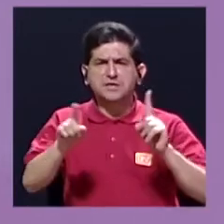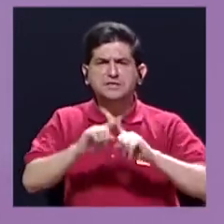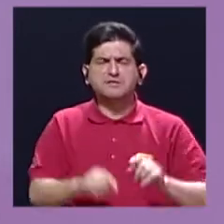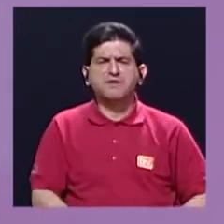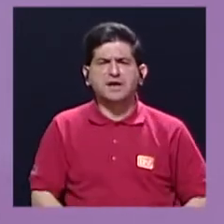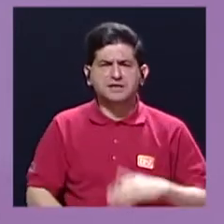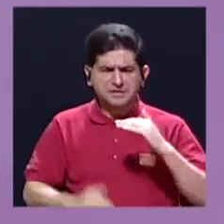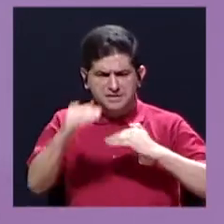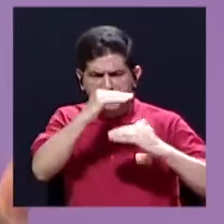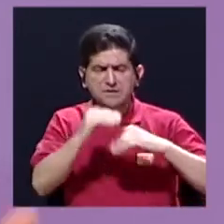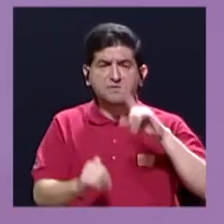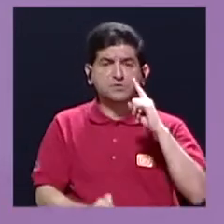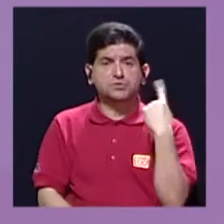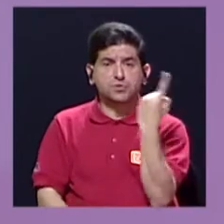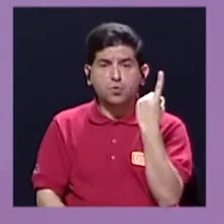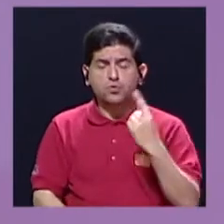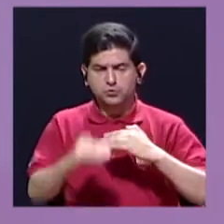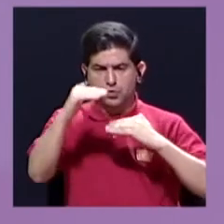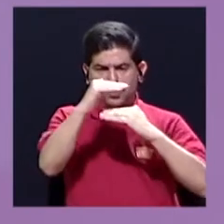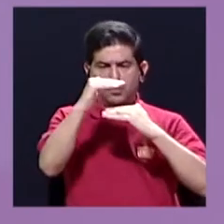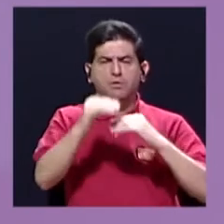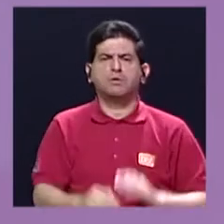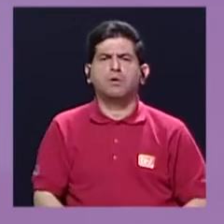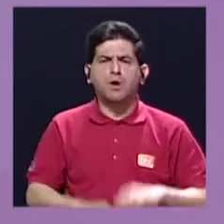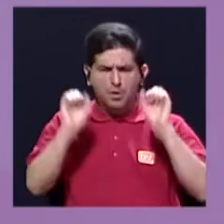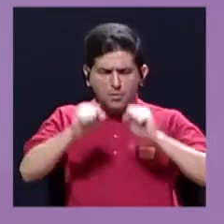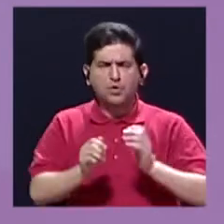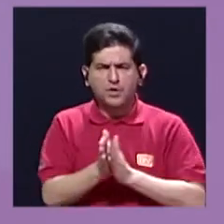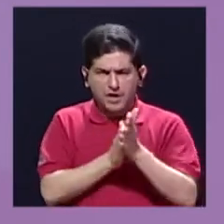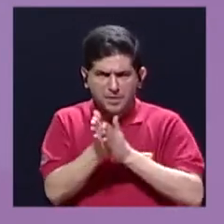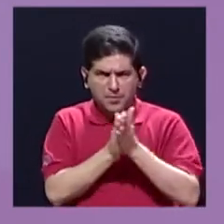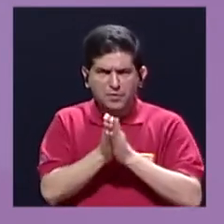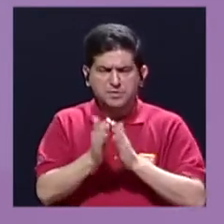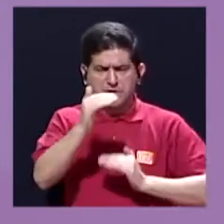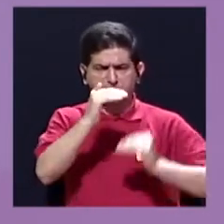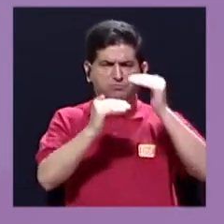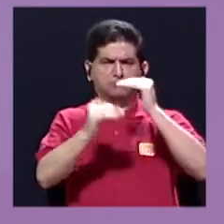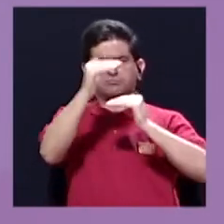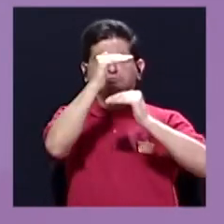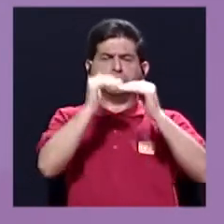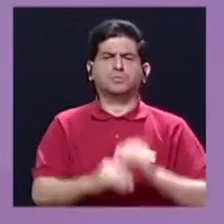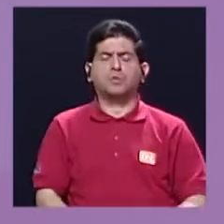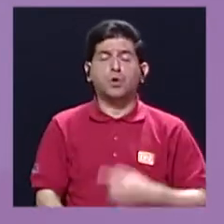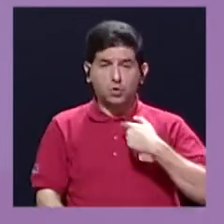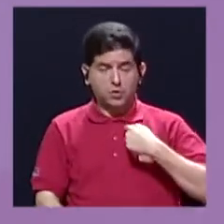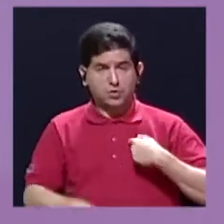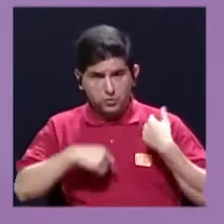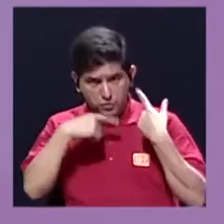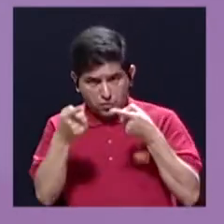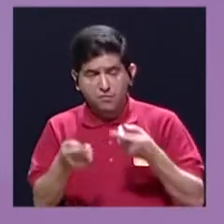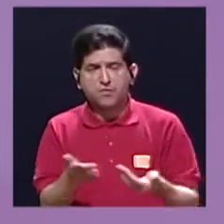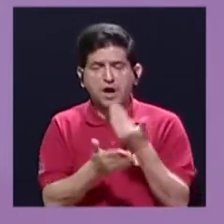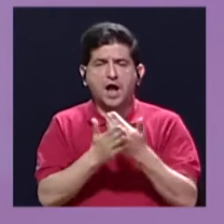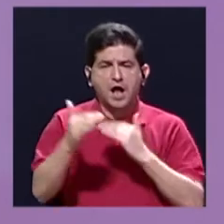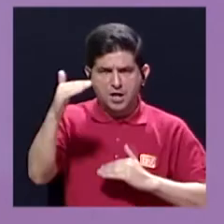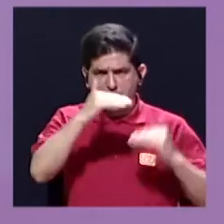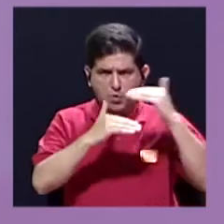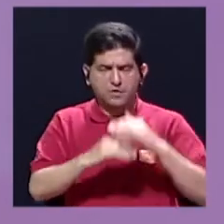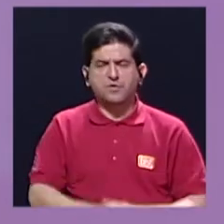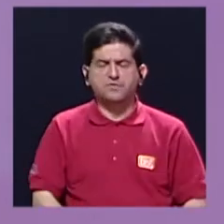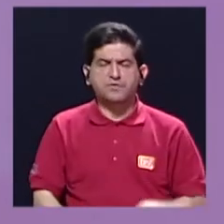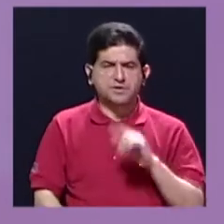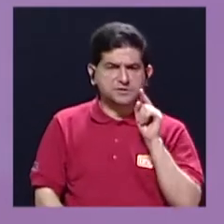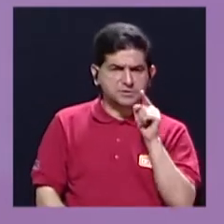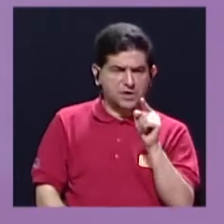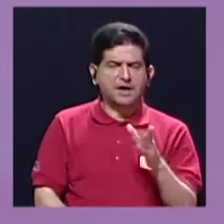un piso. ¿Por qué no aprovechar ese espacio y hacer edificios altos? Tengo que decir que asistí al nuevo edificio que van a